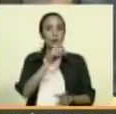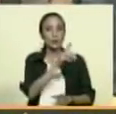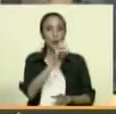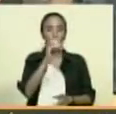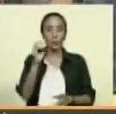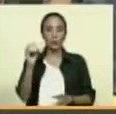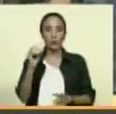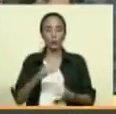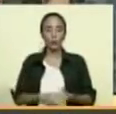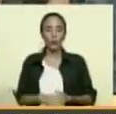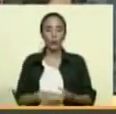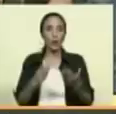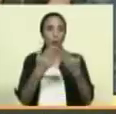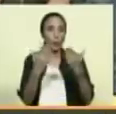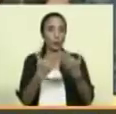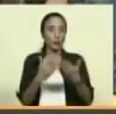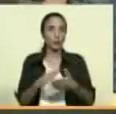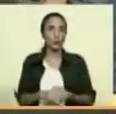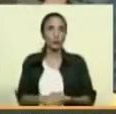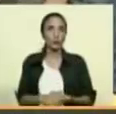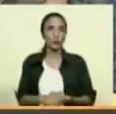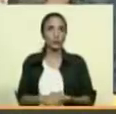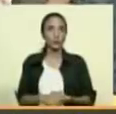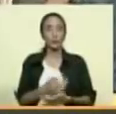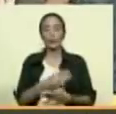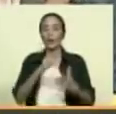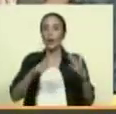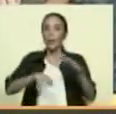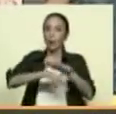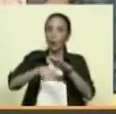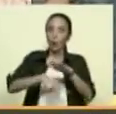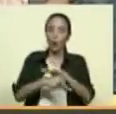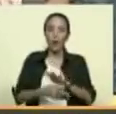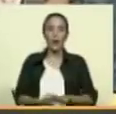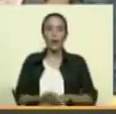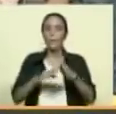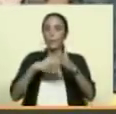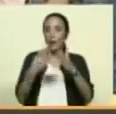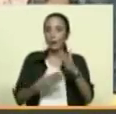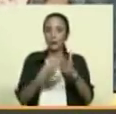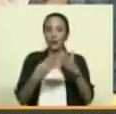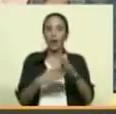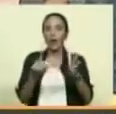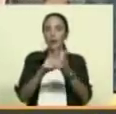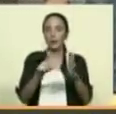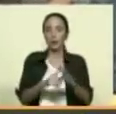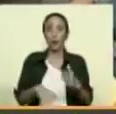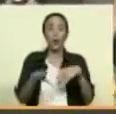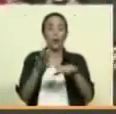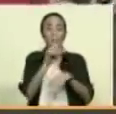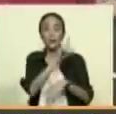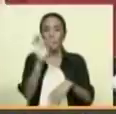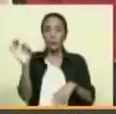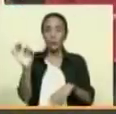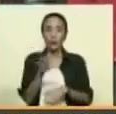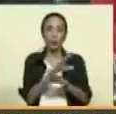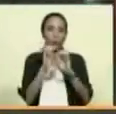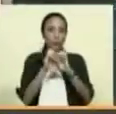100% escolarizado en educación inicial, primaria y secundaria, 100% educación.